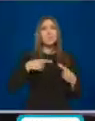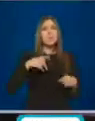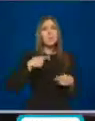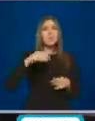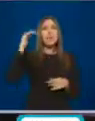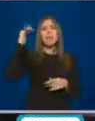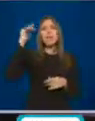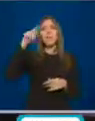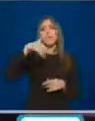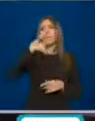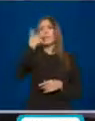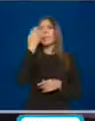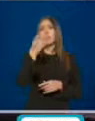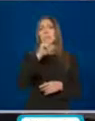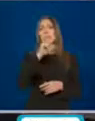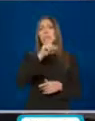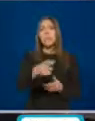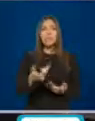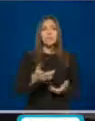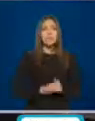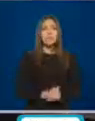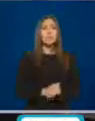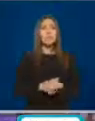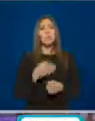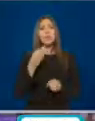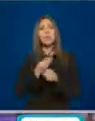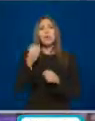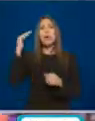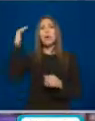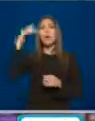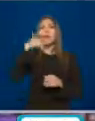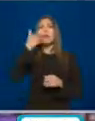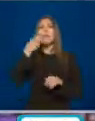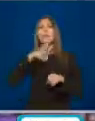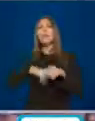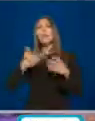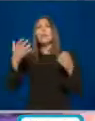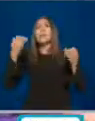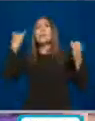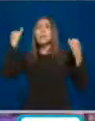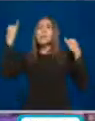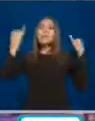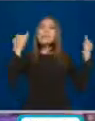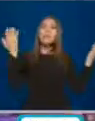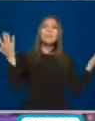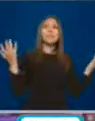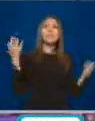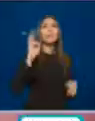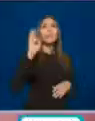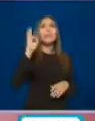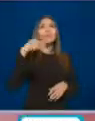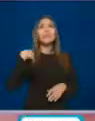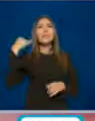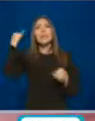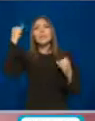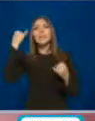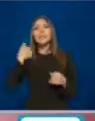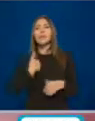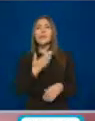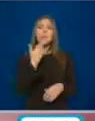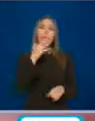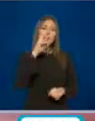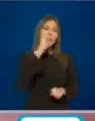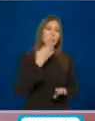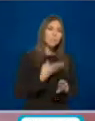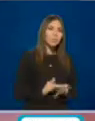que aspiran a eso mismo, Estoy de ¿no? acuerdo. Y que se pasan mucho rato del día Estoy de imaginando, acuerdo. ay, qué agradable sería no tener esta